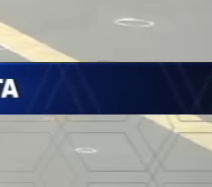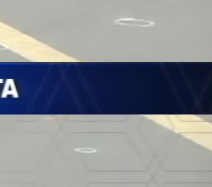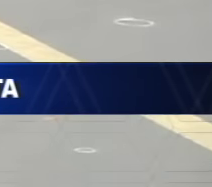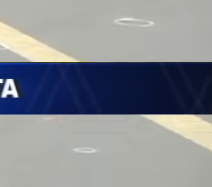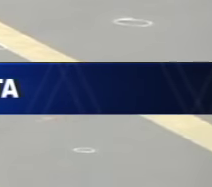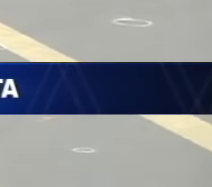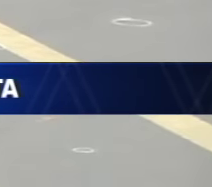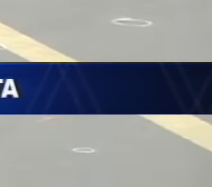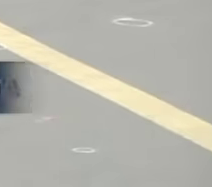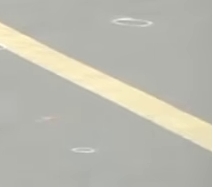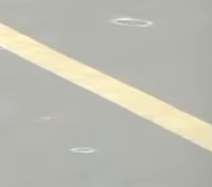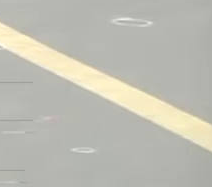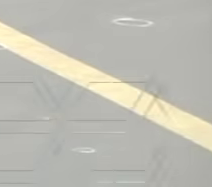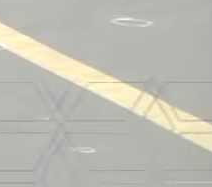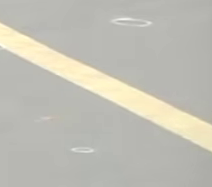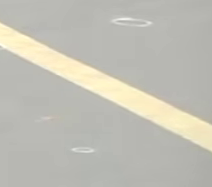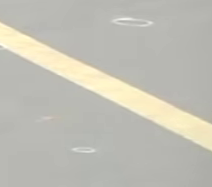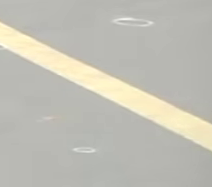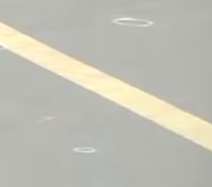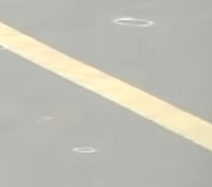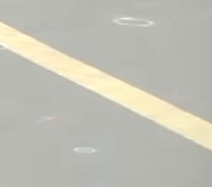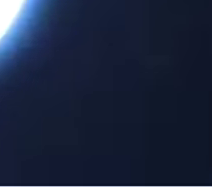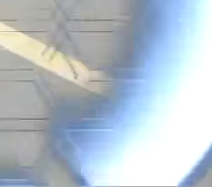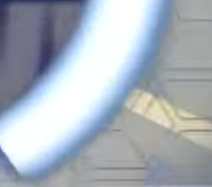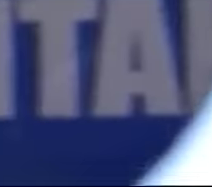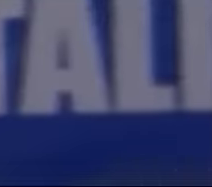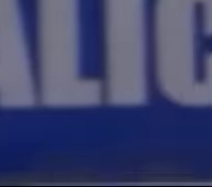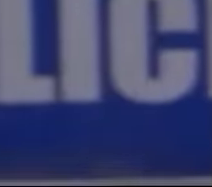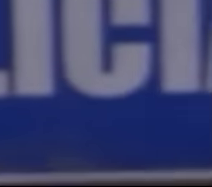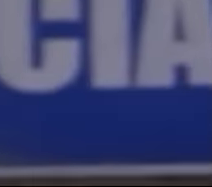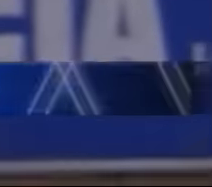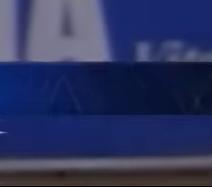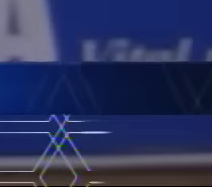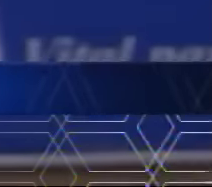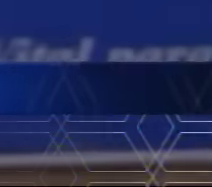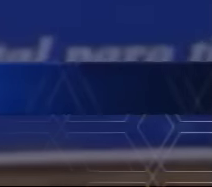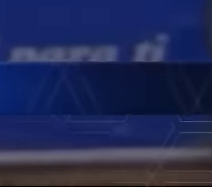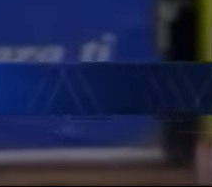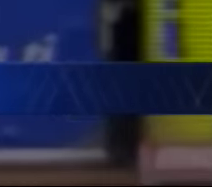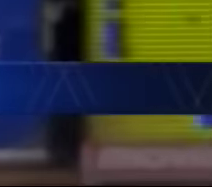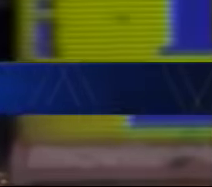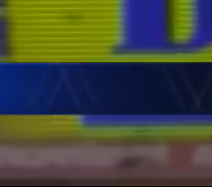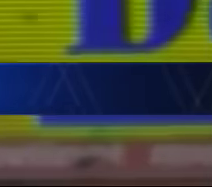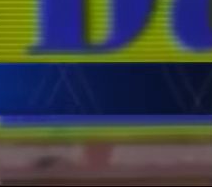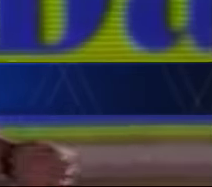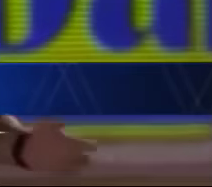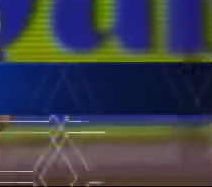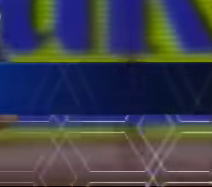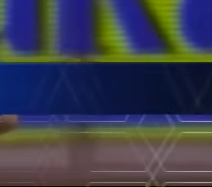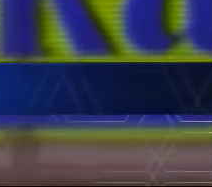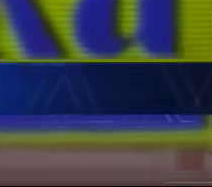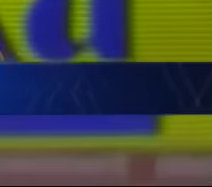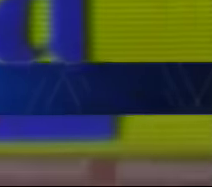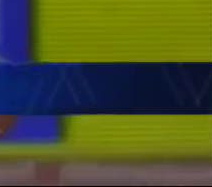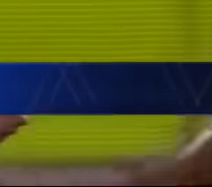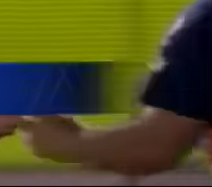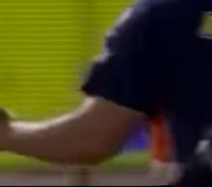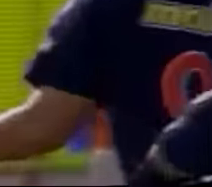explosión y tiroteo en Indonesia sin cacique por siete juegos manager de